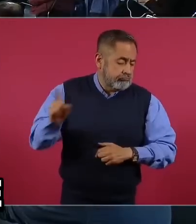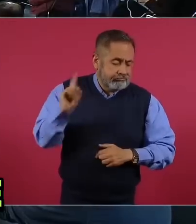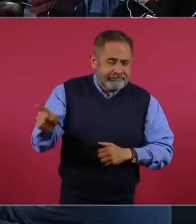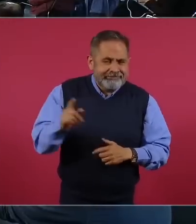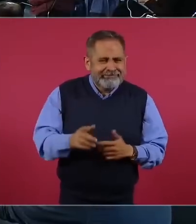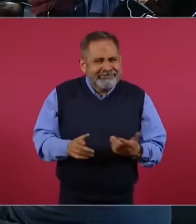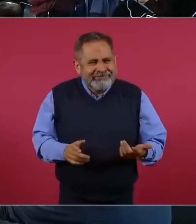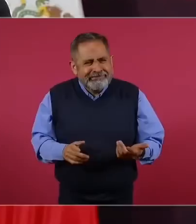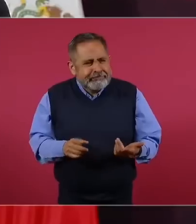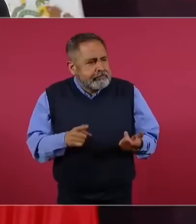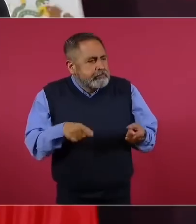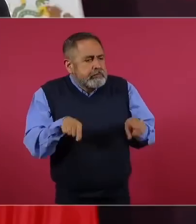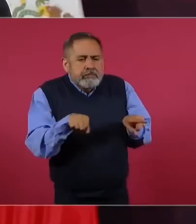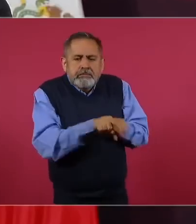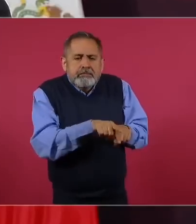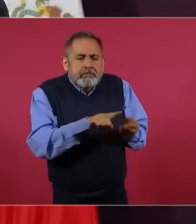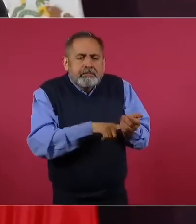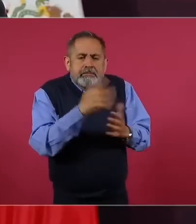Exactamente lo que dice Anabel.